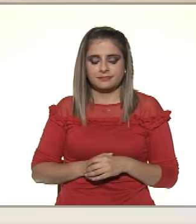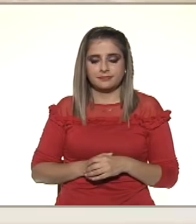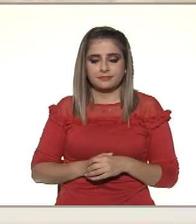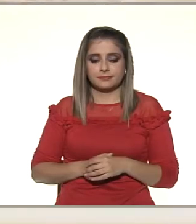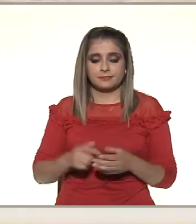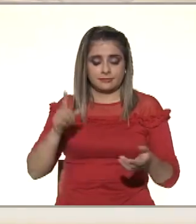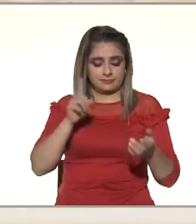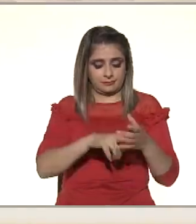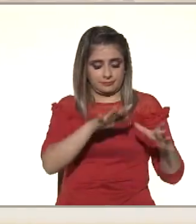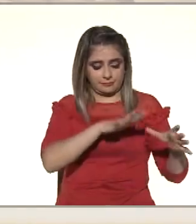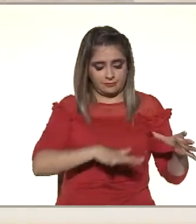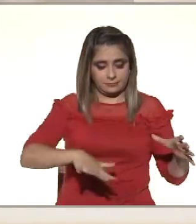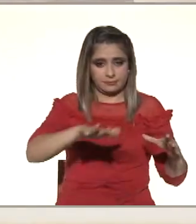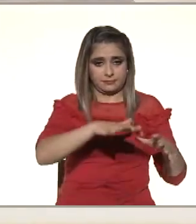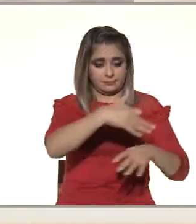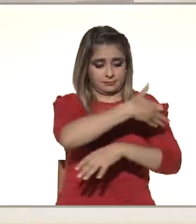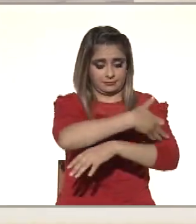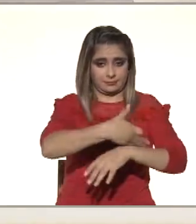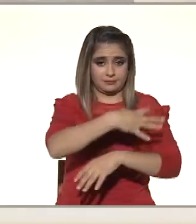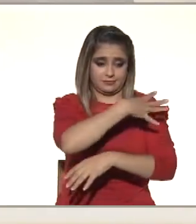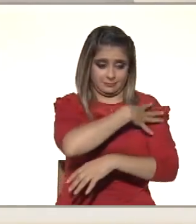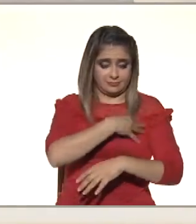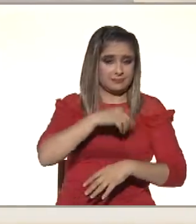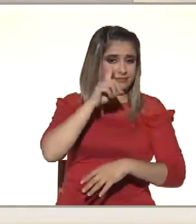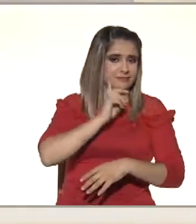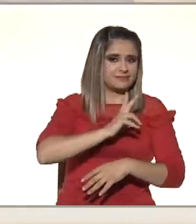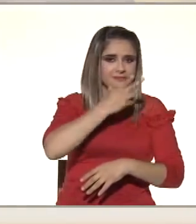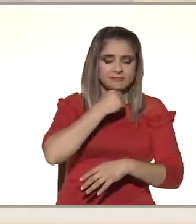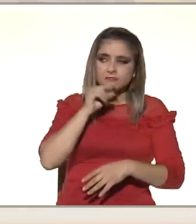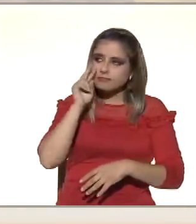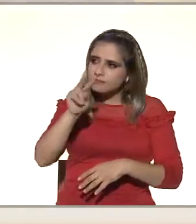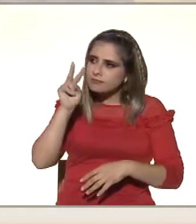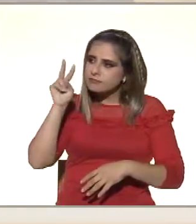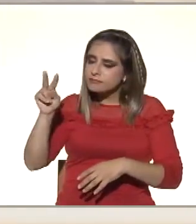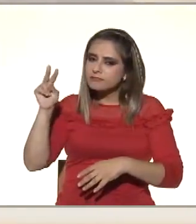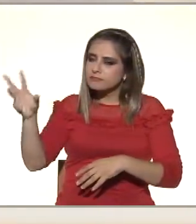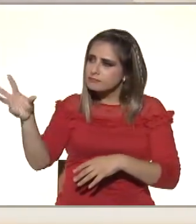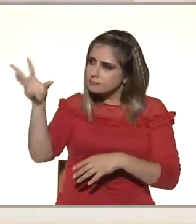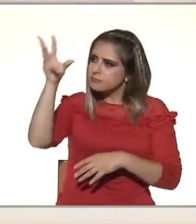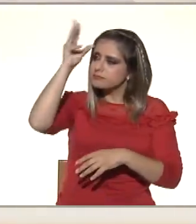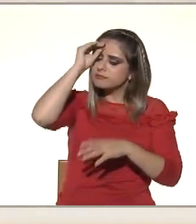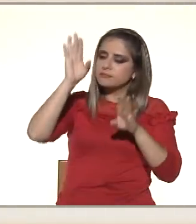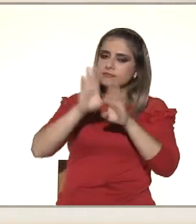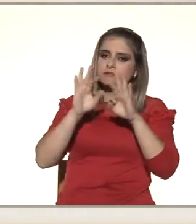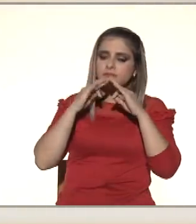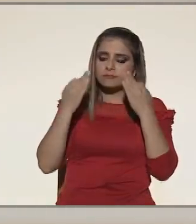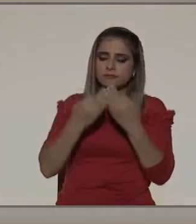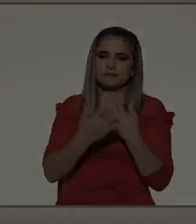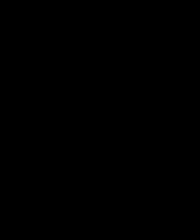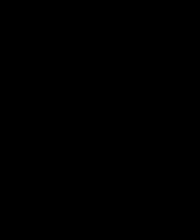Es en la familia donde los hijos e hijas aprenden formas de amar y de ser amados.